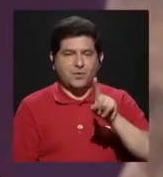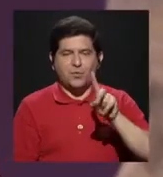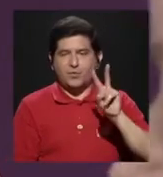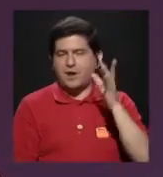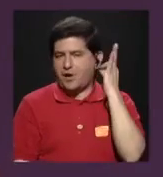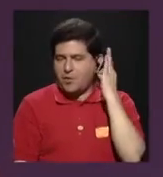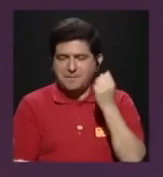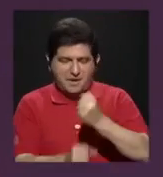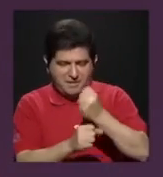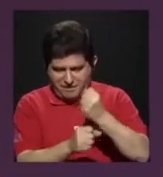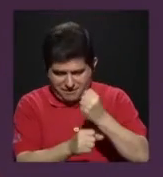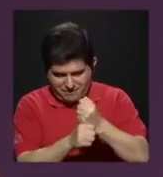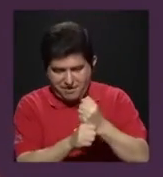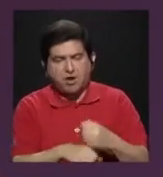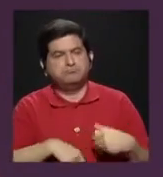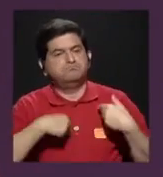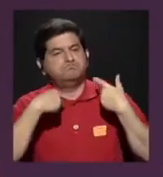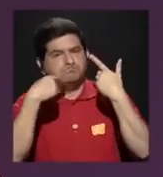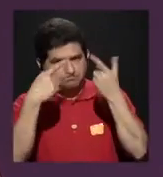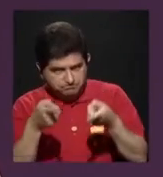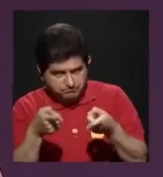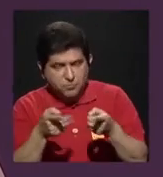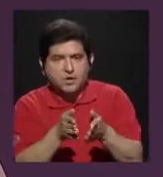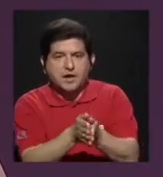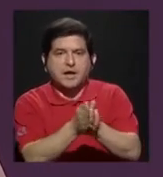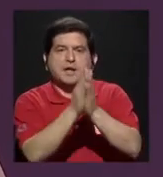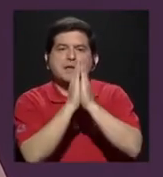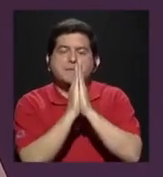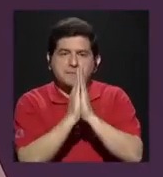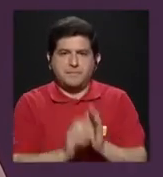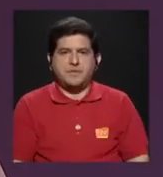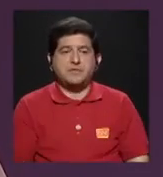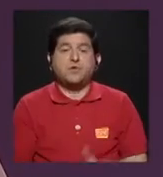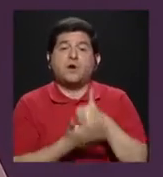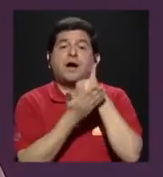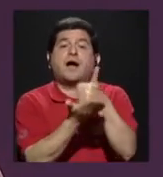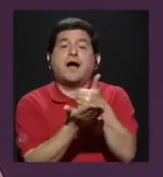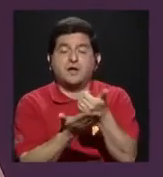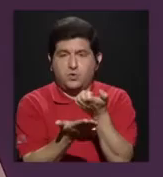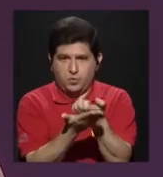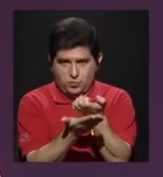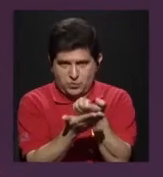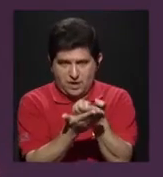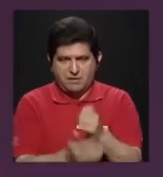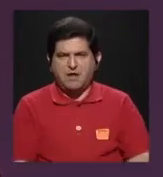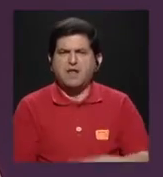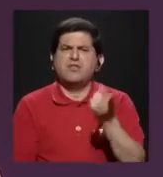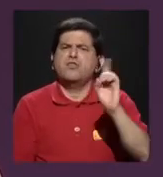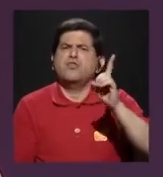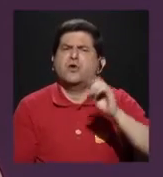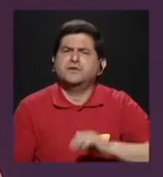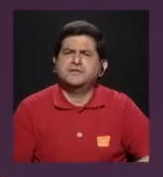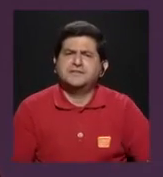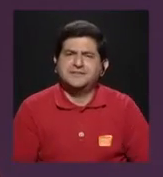compañera de trabajo, ¿verdad? Fue a pedir una ayuda, ¿verdad? ¿A dónde?